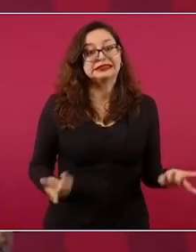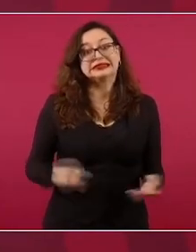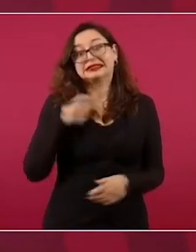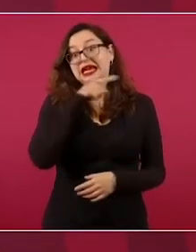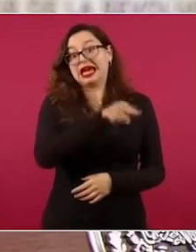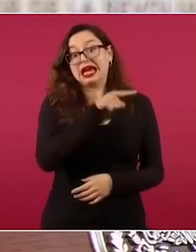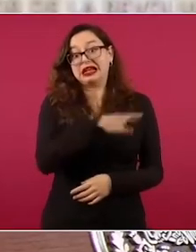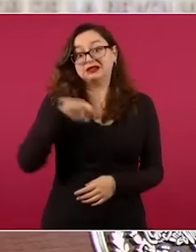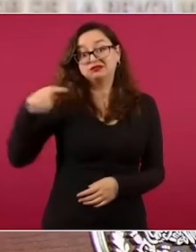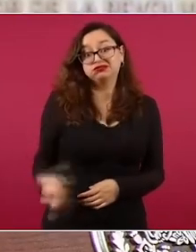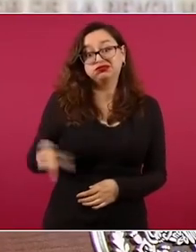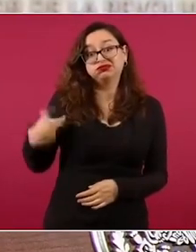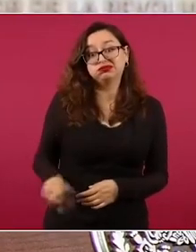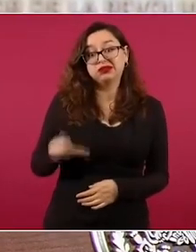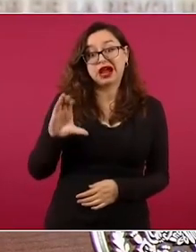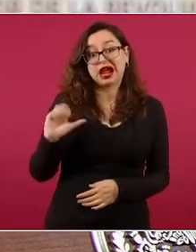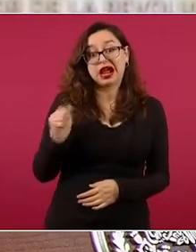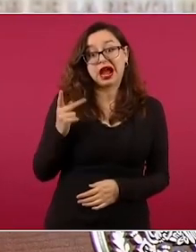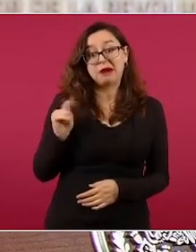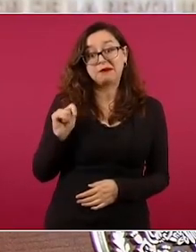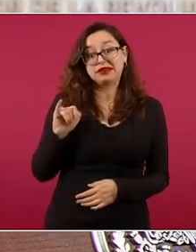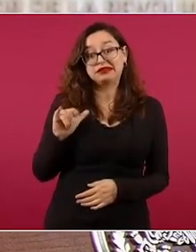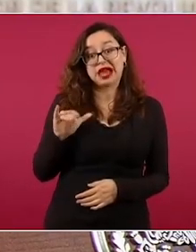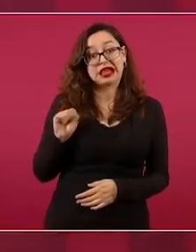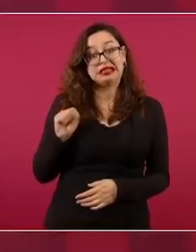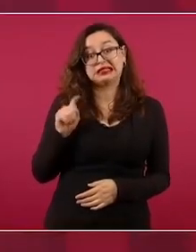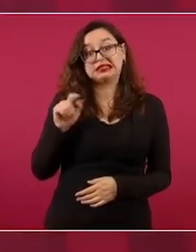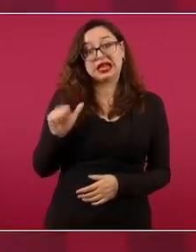capitalista y no es perfecto,